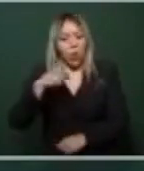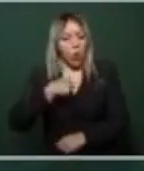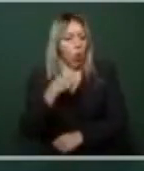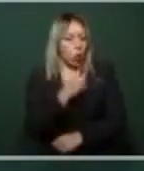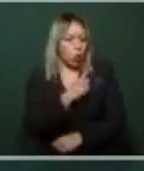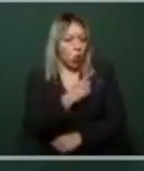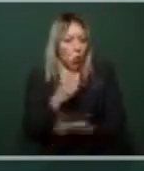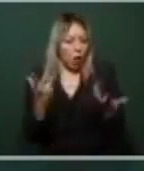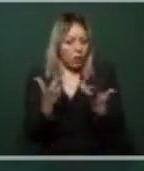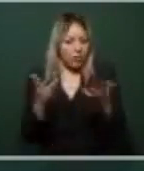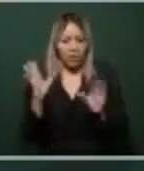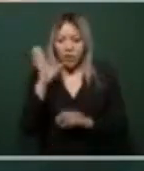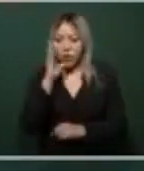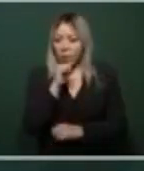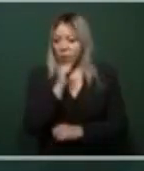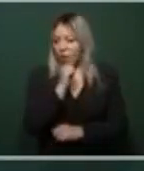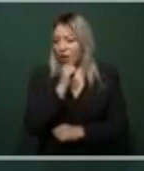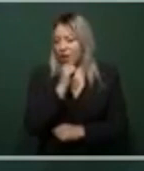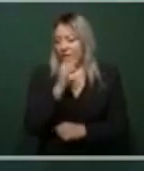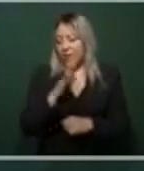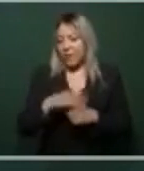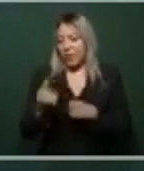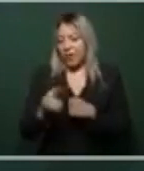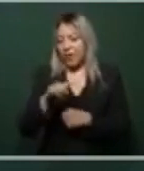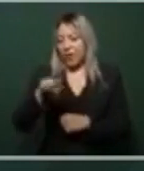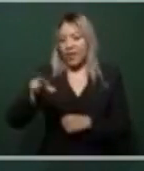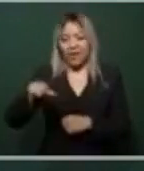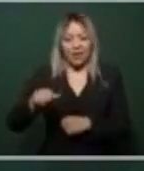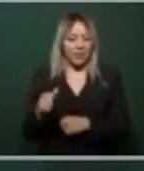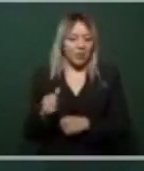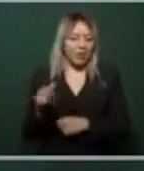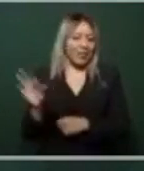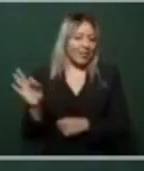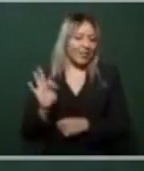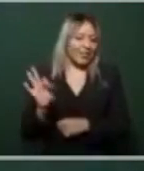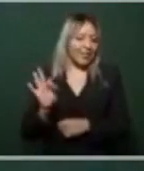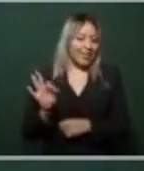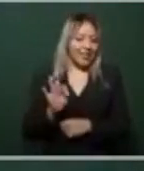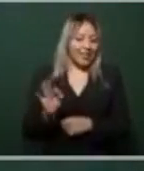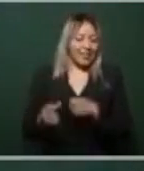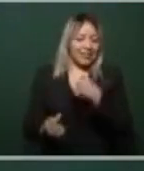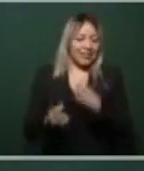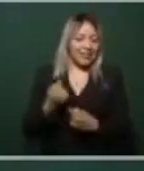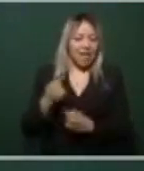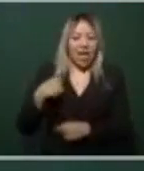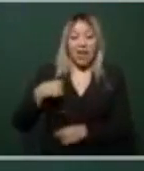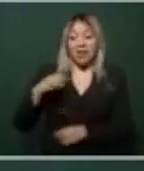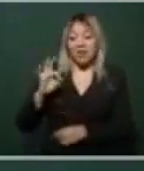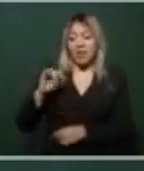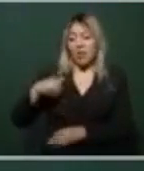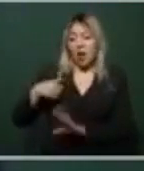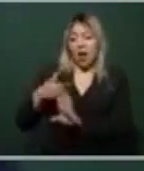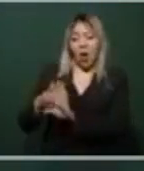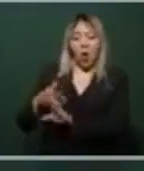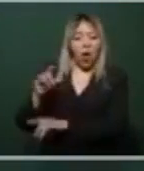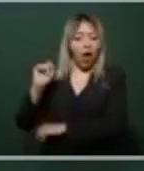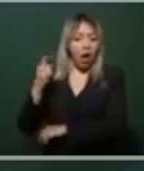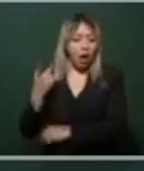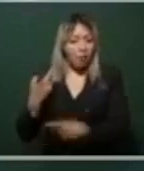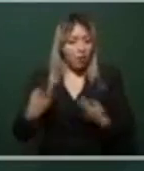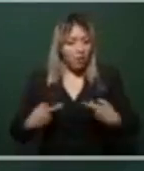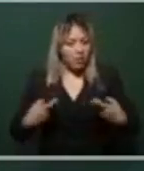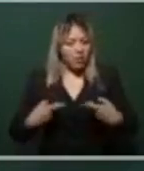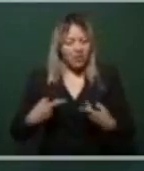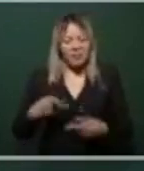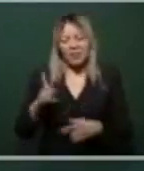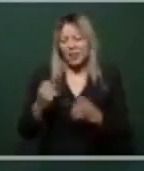porque me van a salir, ¿no?, a decir que estoy tomando represalias. Además, es de